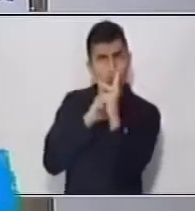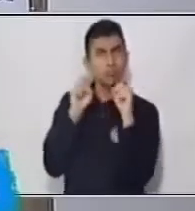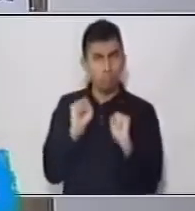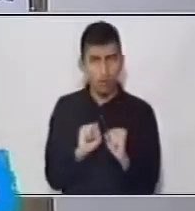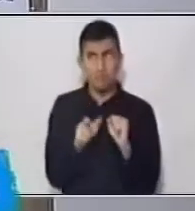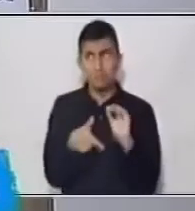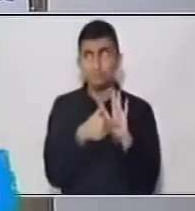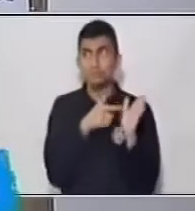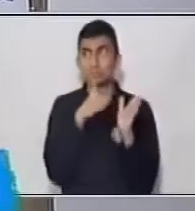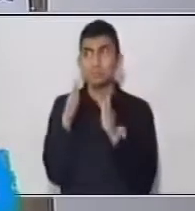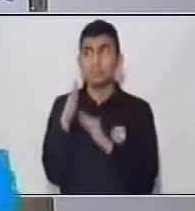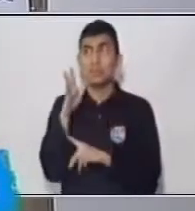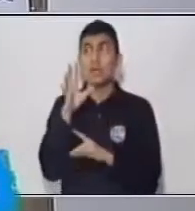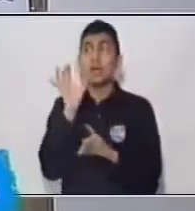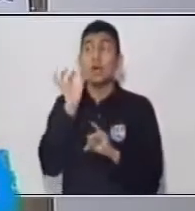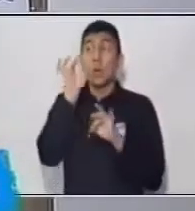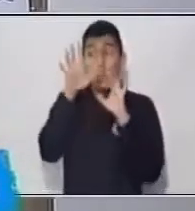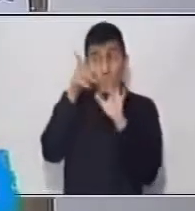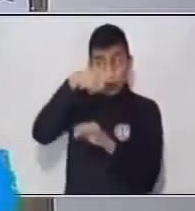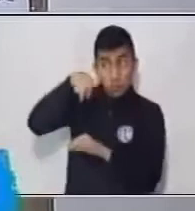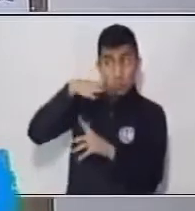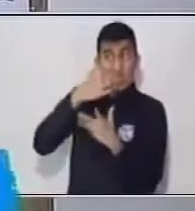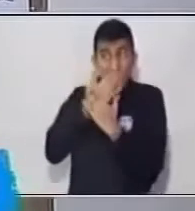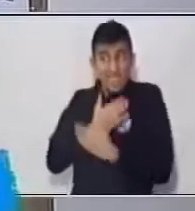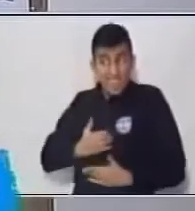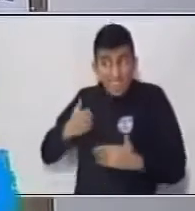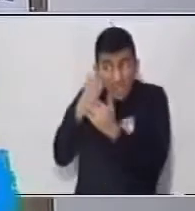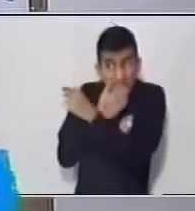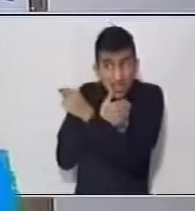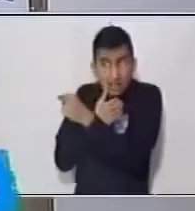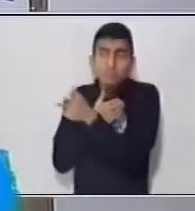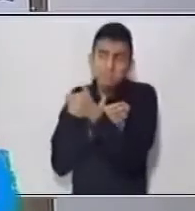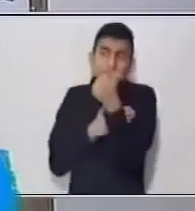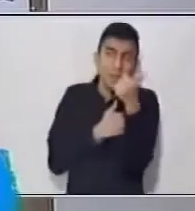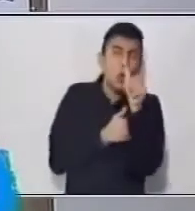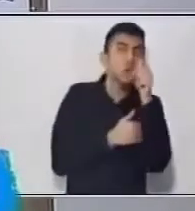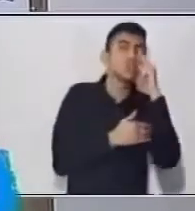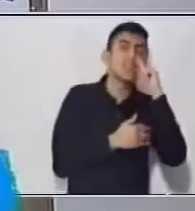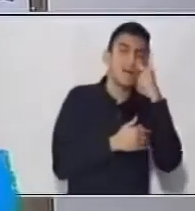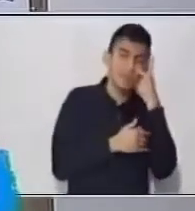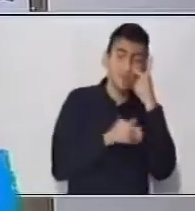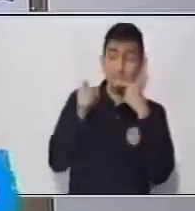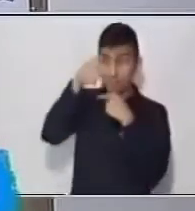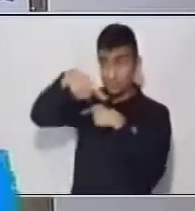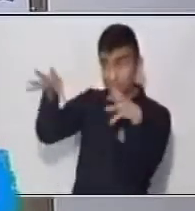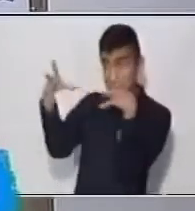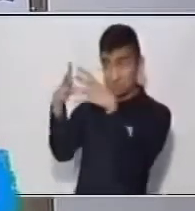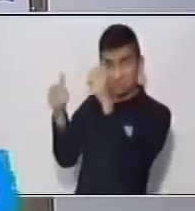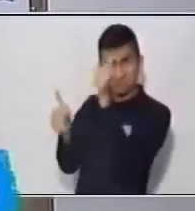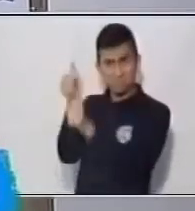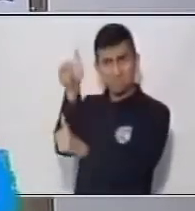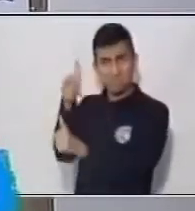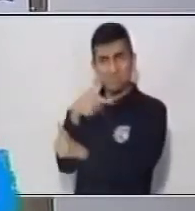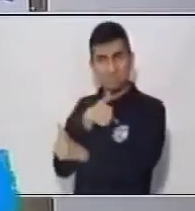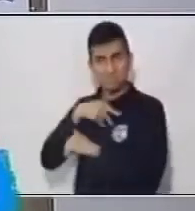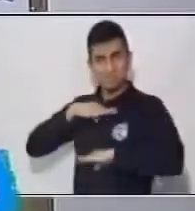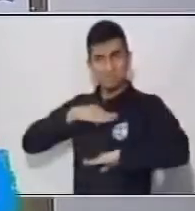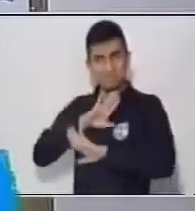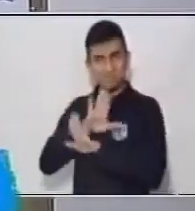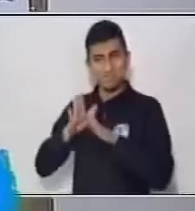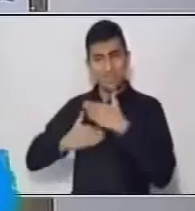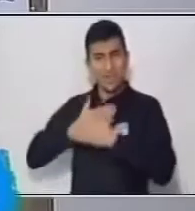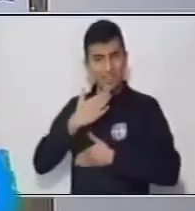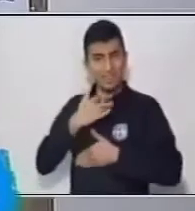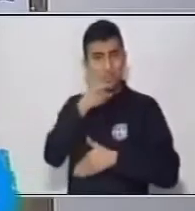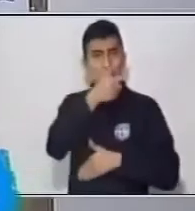expresiones. Unos se divierten, otros se aburren. Tenemos acá las acciones, ¿sí? Y el